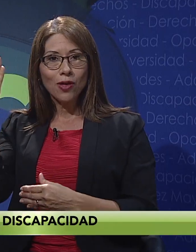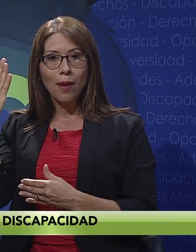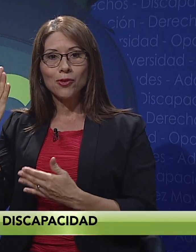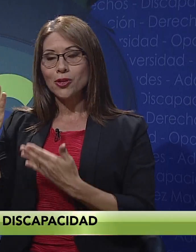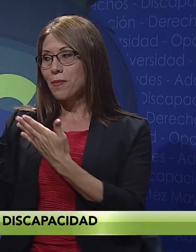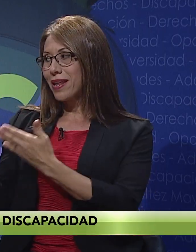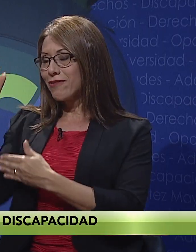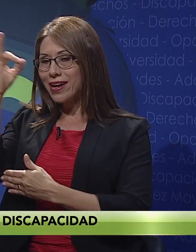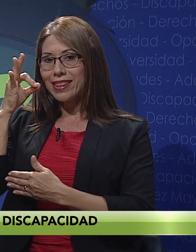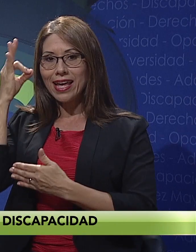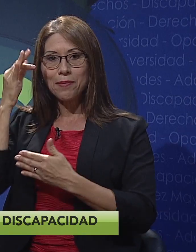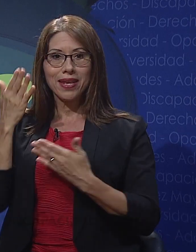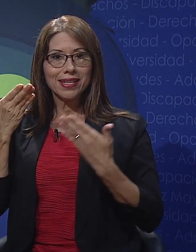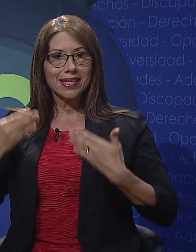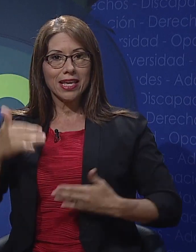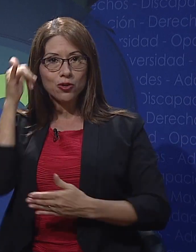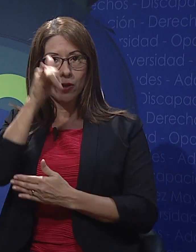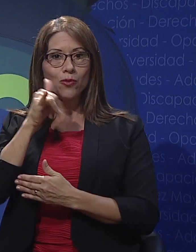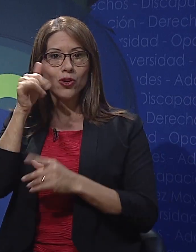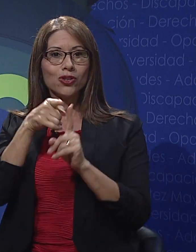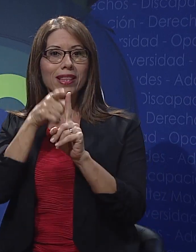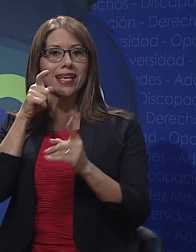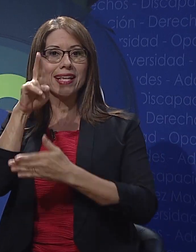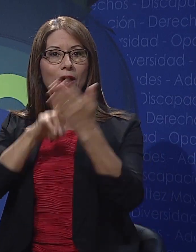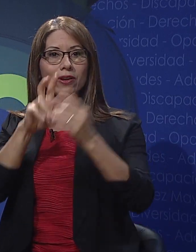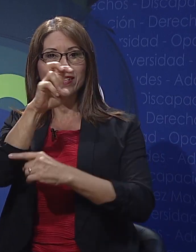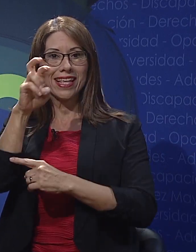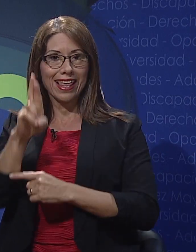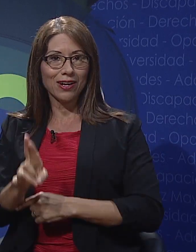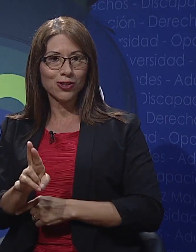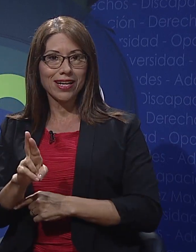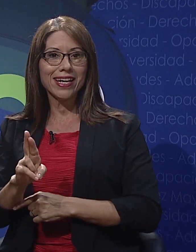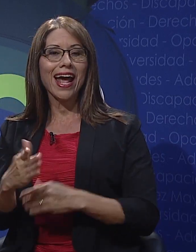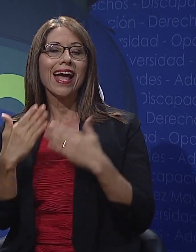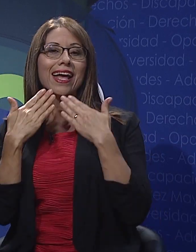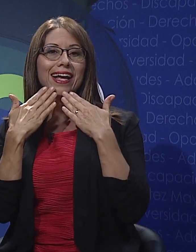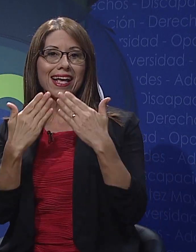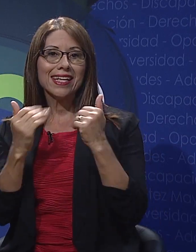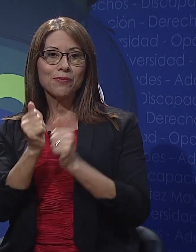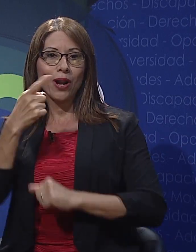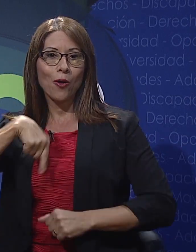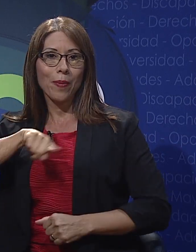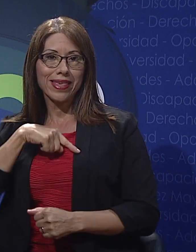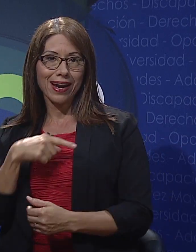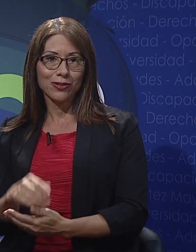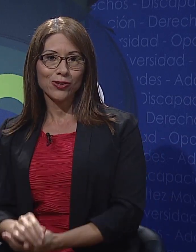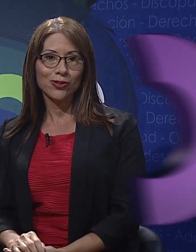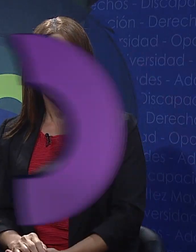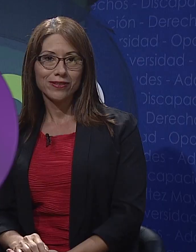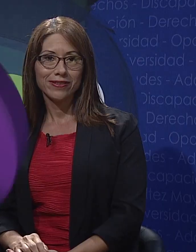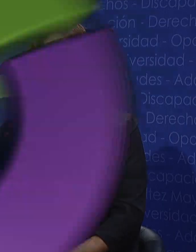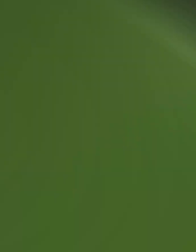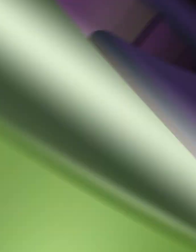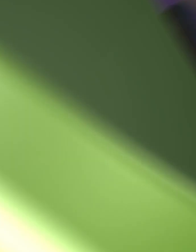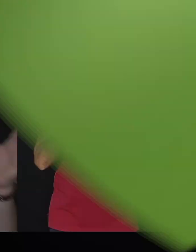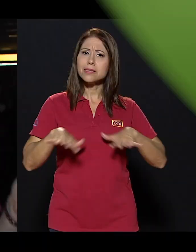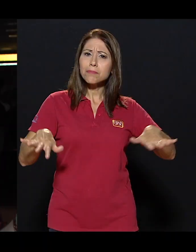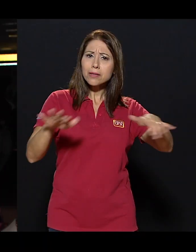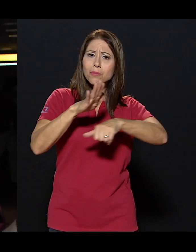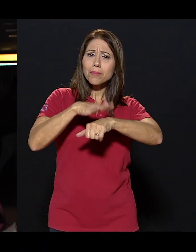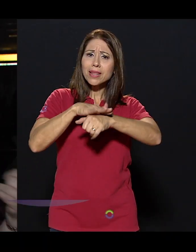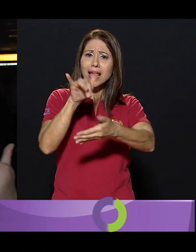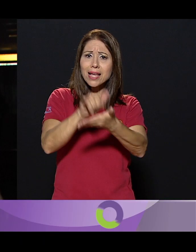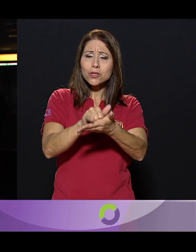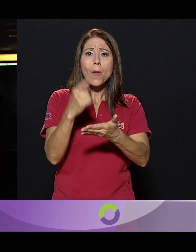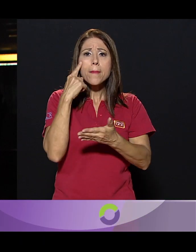Les saludamos María Fernanda Jiménez y Yuri Muñoz desde la Universidad de Costa Rica. Gracias por acompañarnos. Un